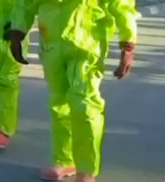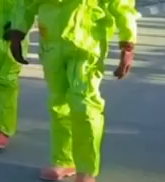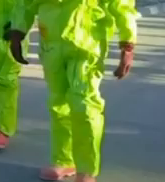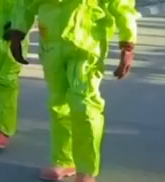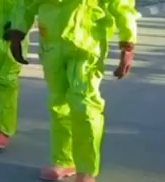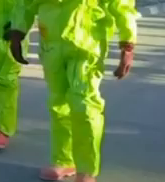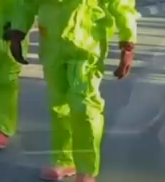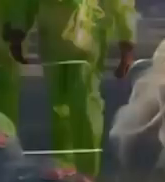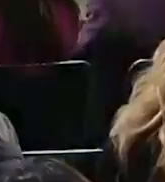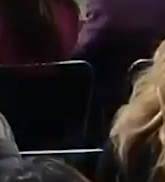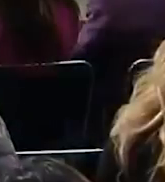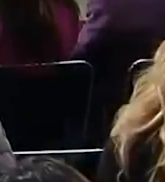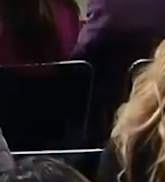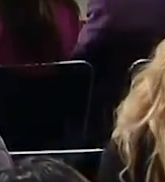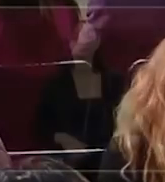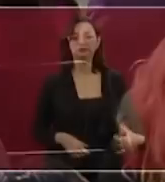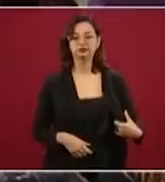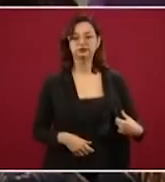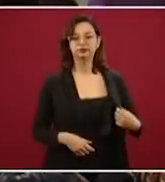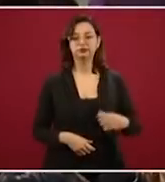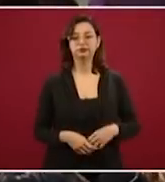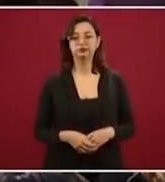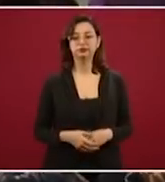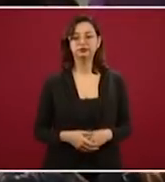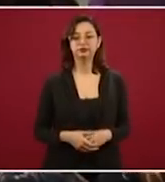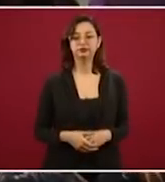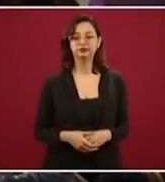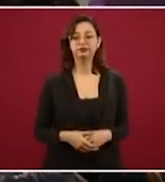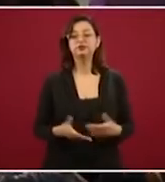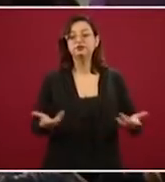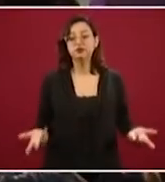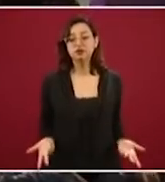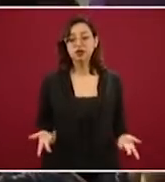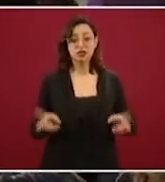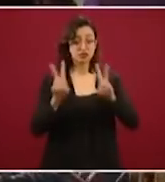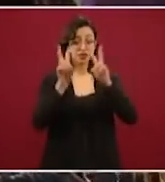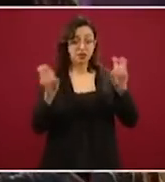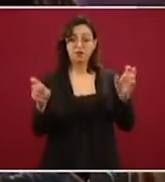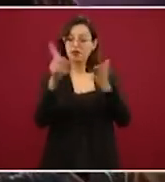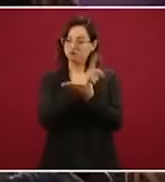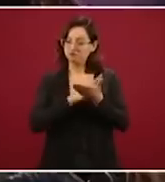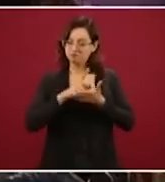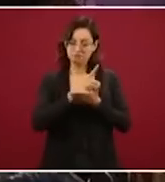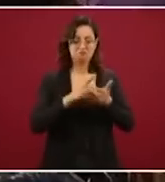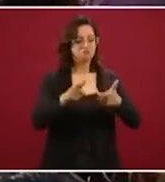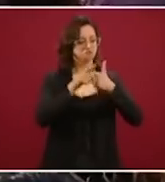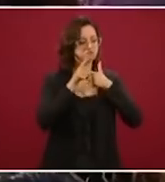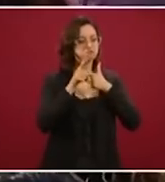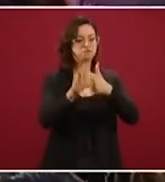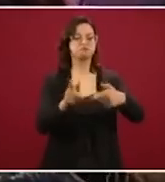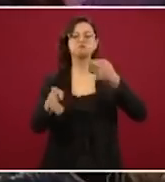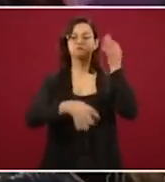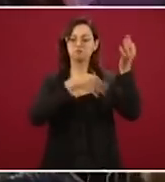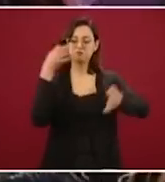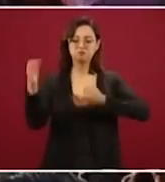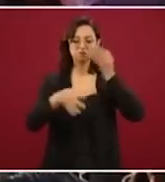Entonces, sobre esto vamos a seguir hablando y